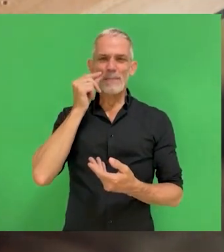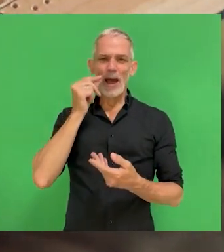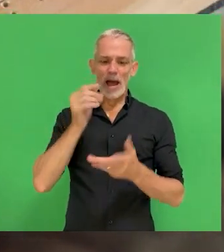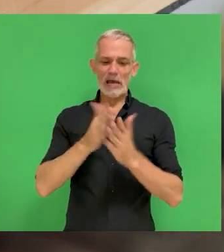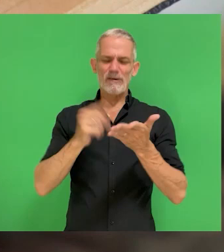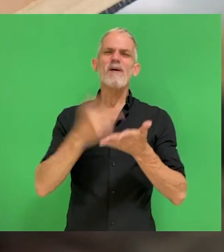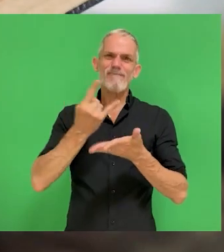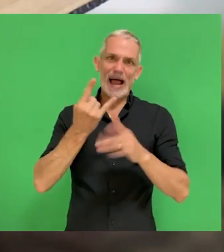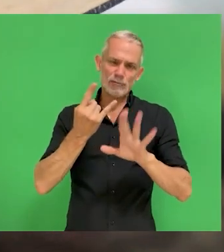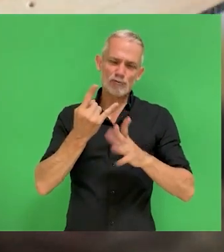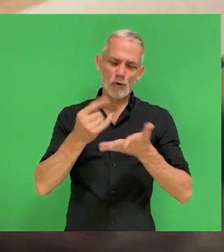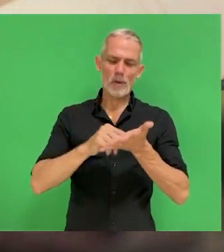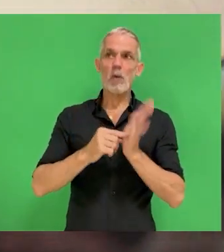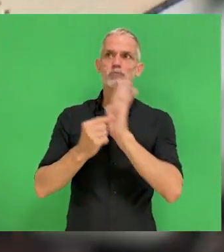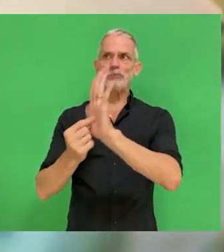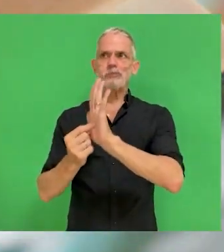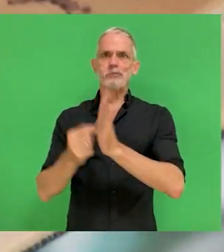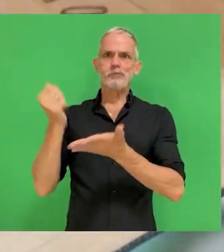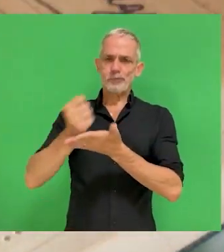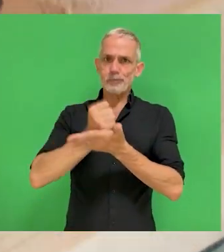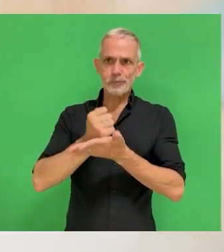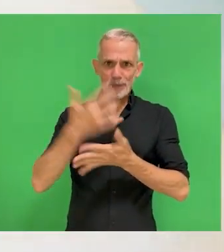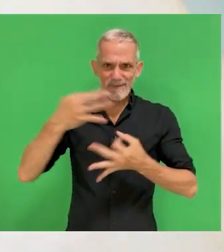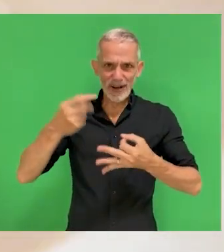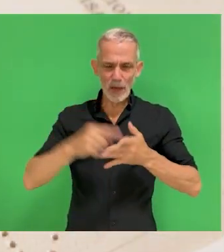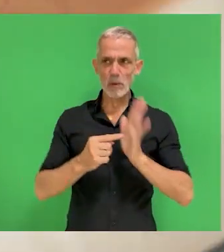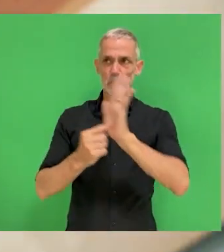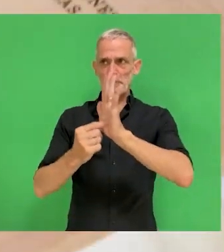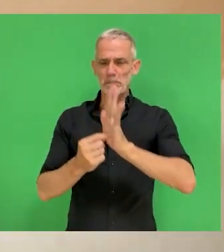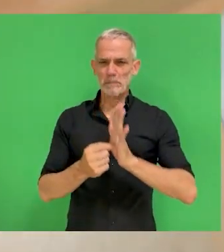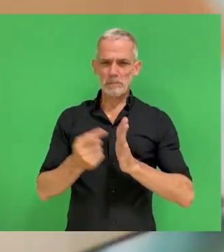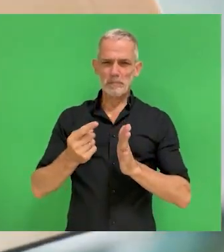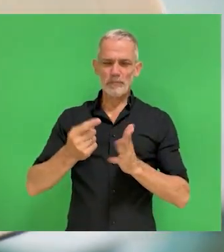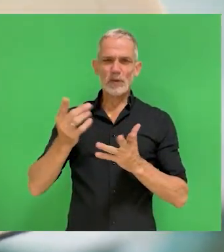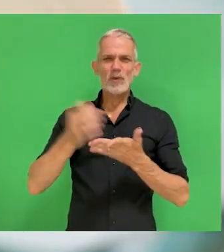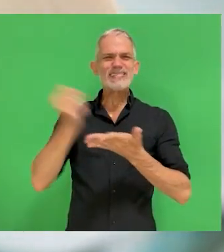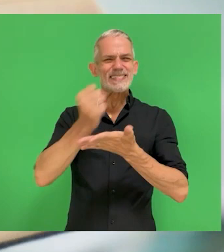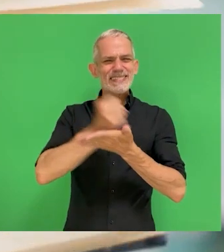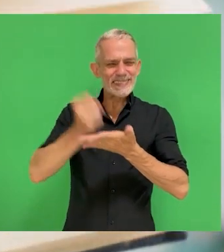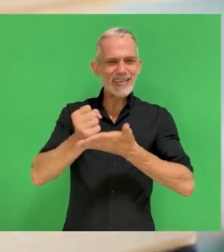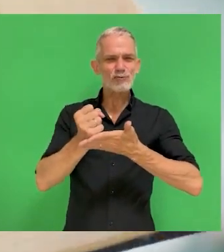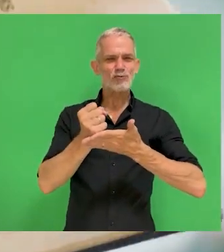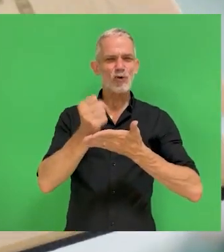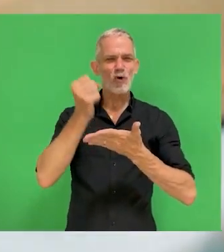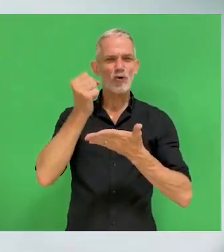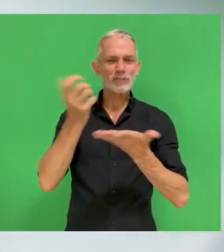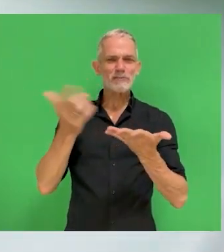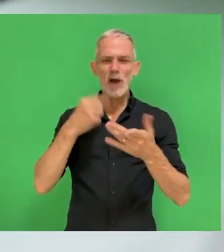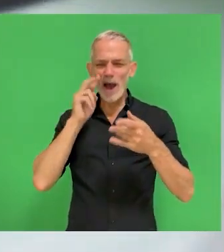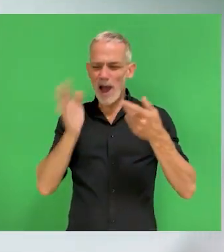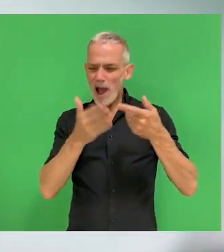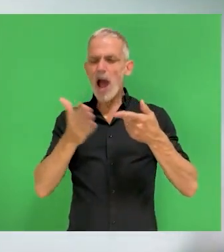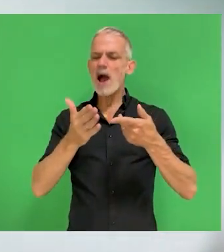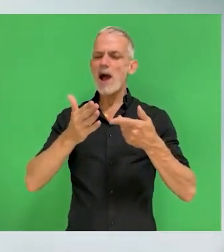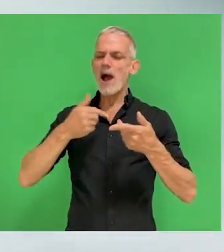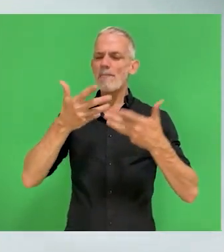si bien es falso, lo usó realmente. Entonces, hay toda una serie de sellos que a mí me